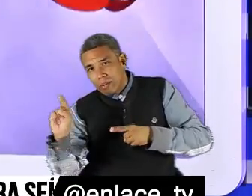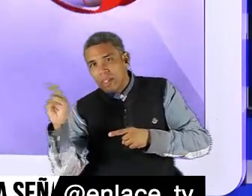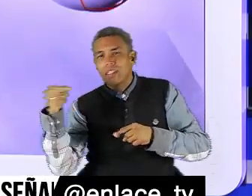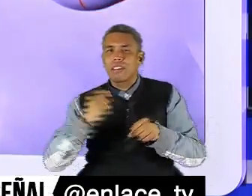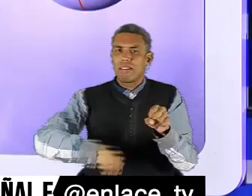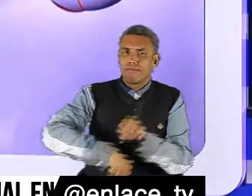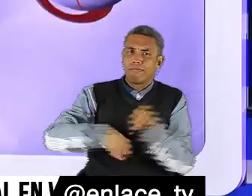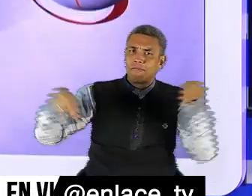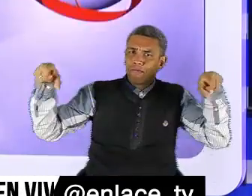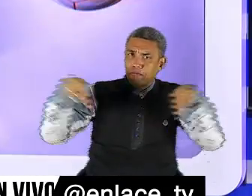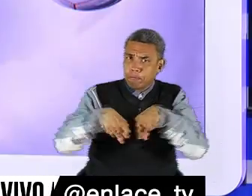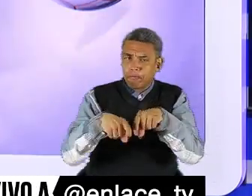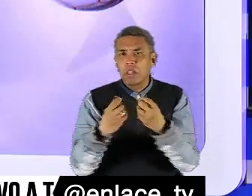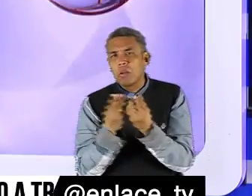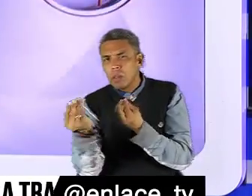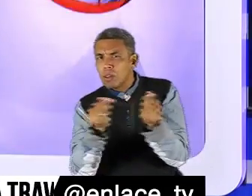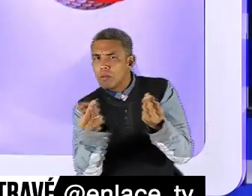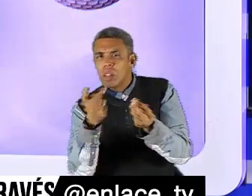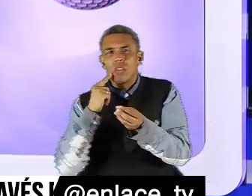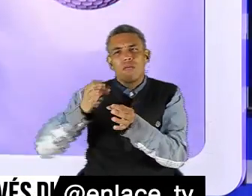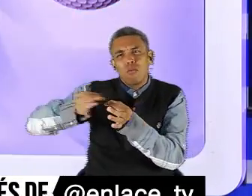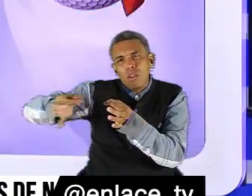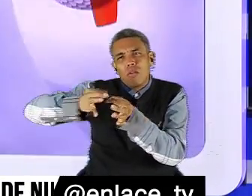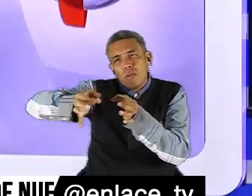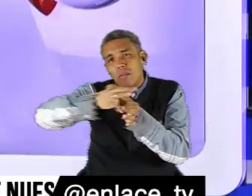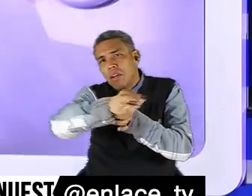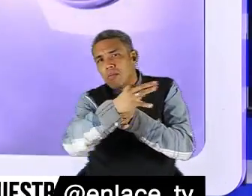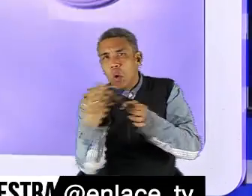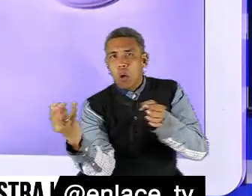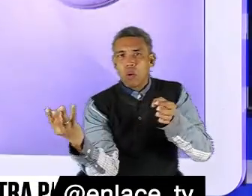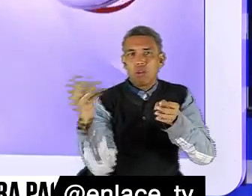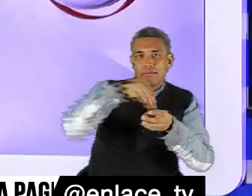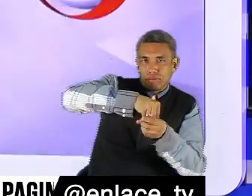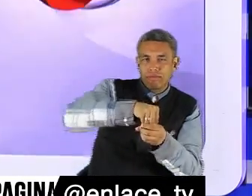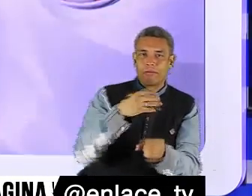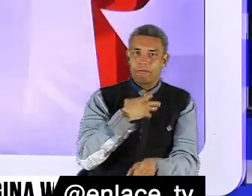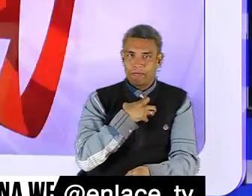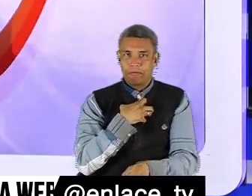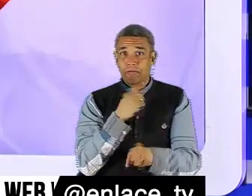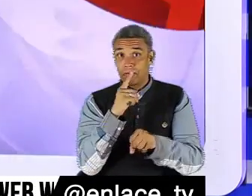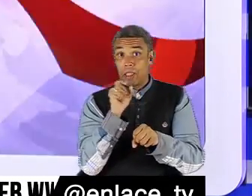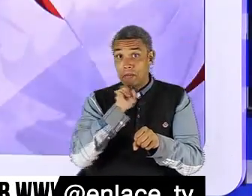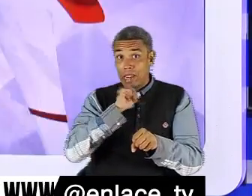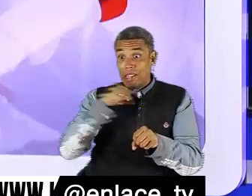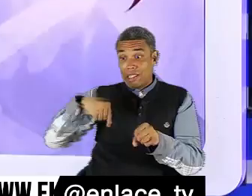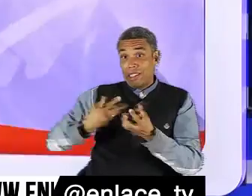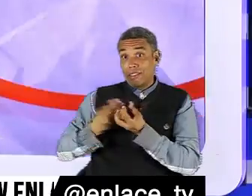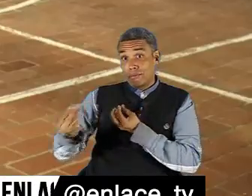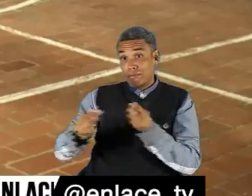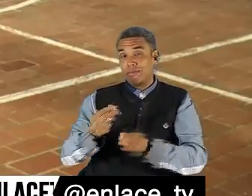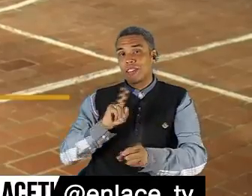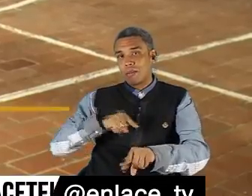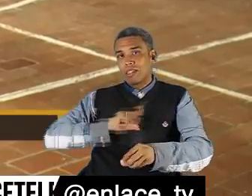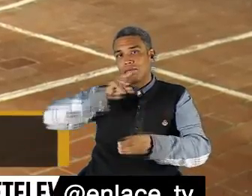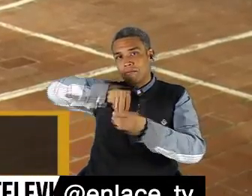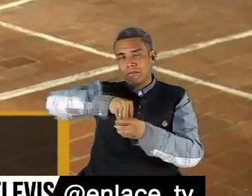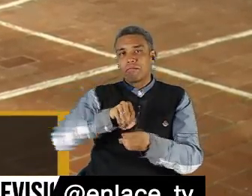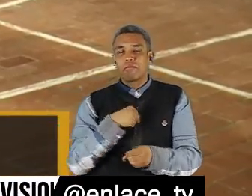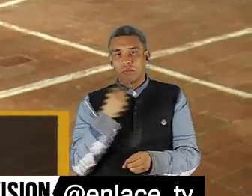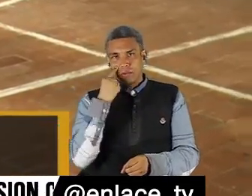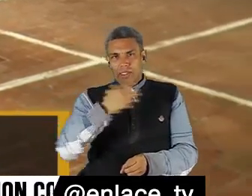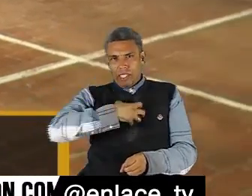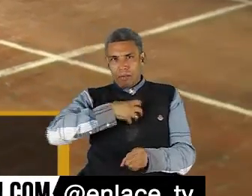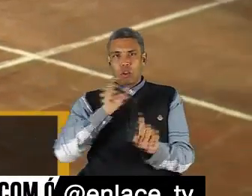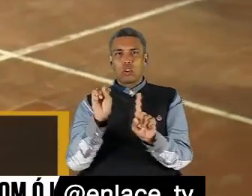cual participan diferentes veredas y también participación de algunos equipos de Barranca Bermeja. La tabla de posiciones del torneo